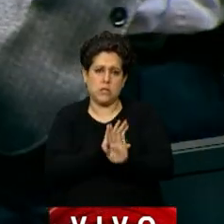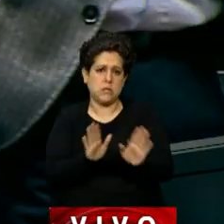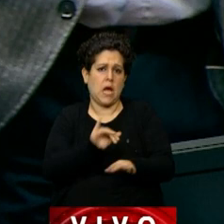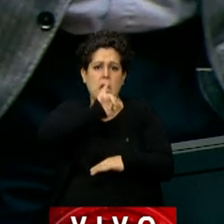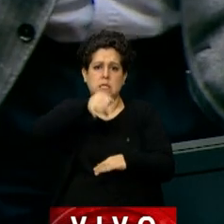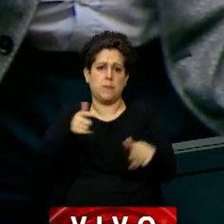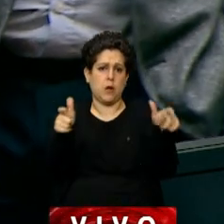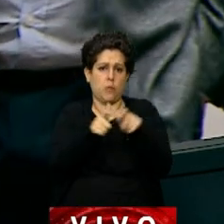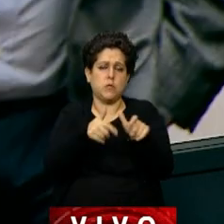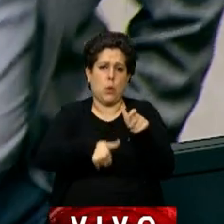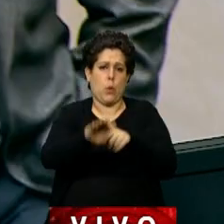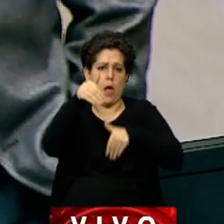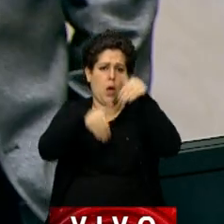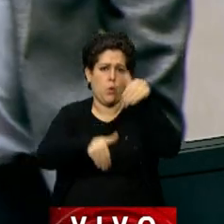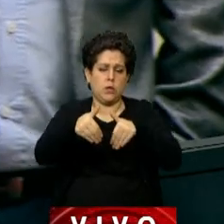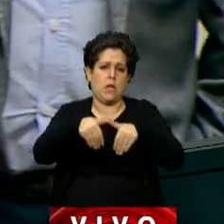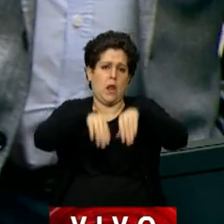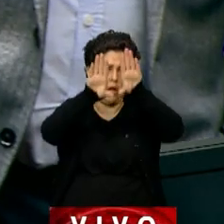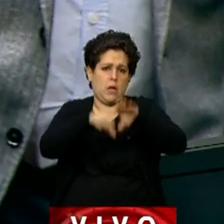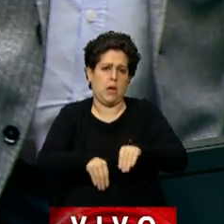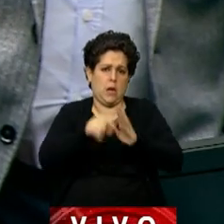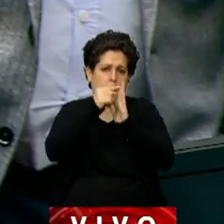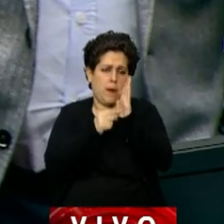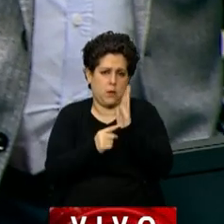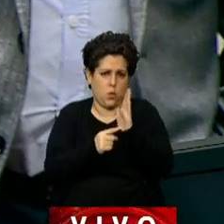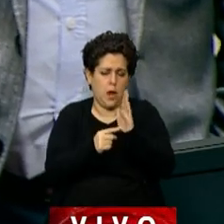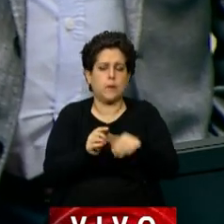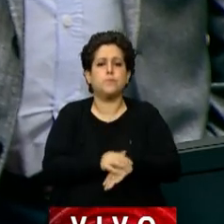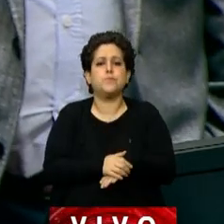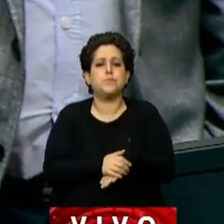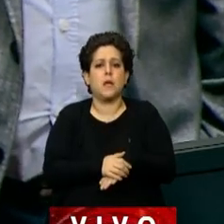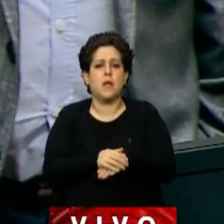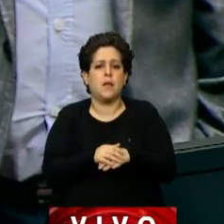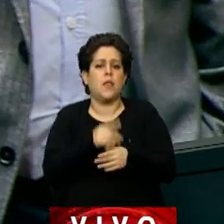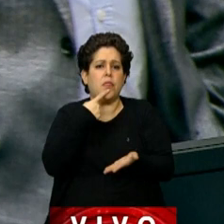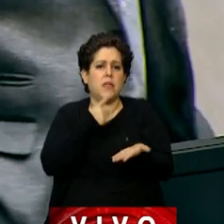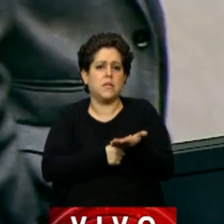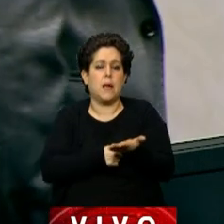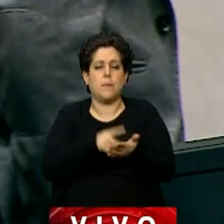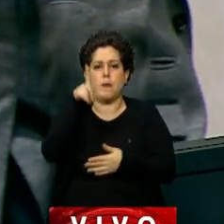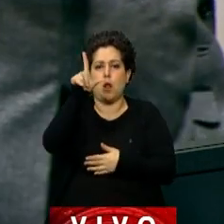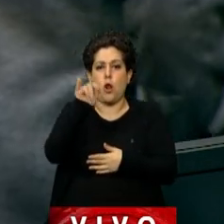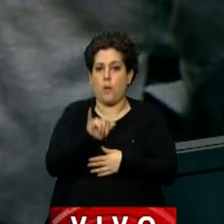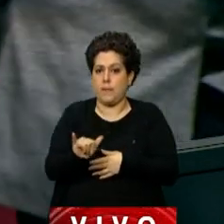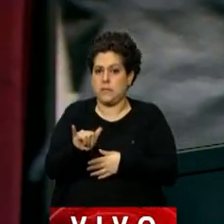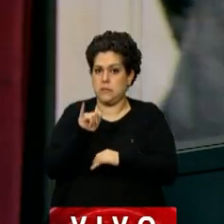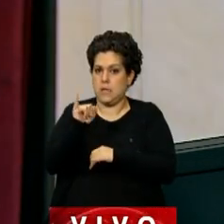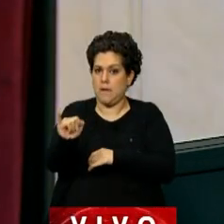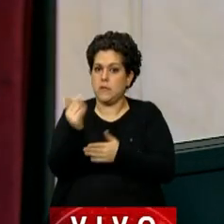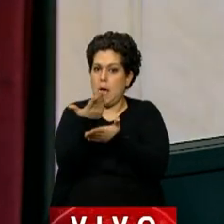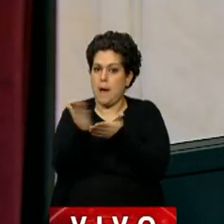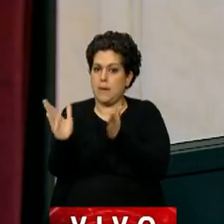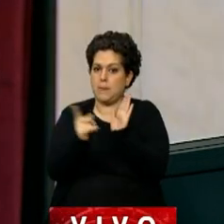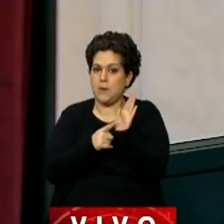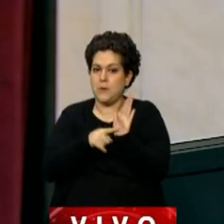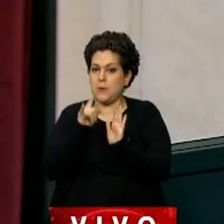por la comisión, se va a votar en general y en particular el dictamen. Diputado López, mire que faltan apartamentos y